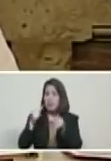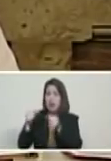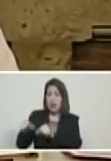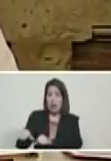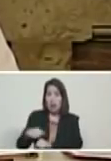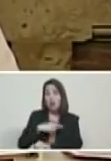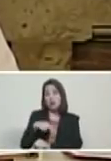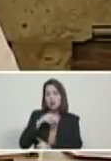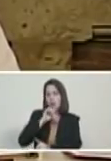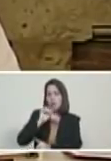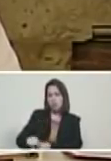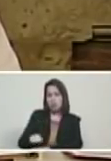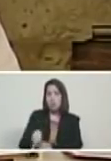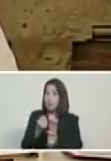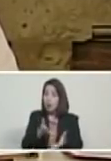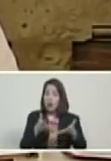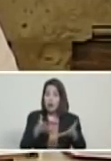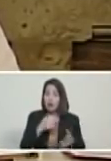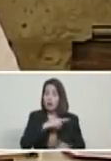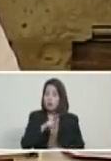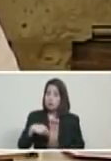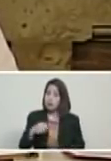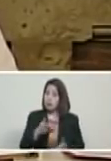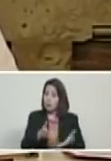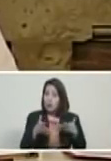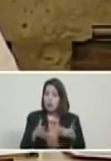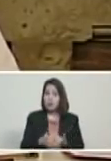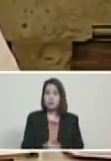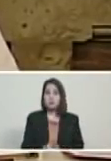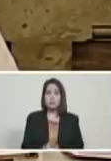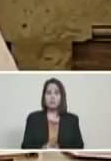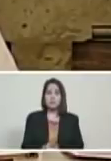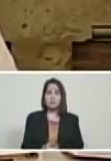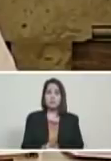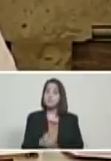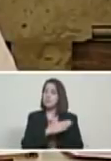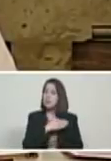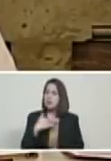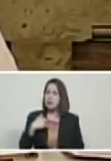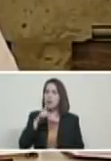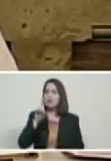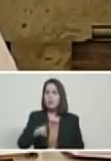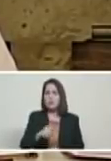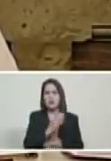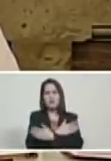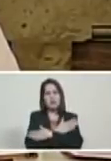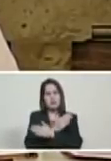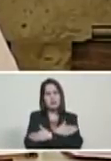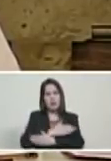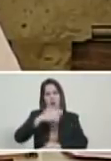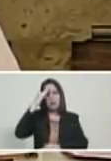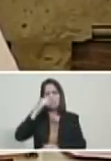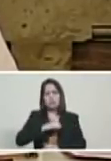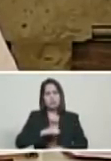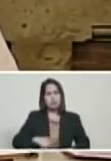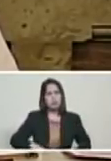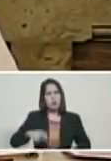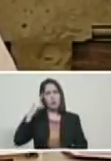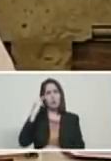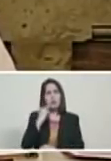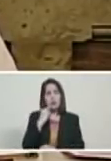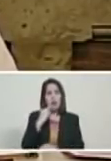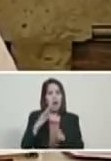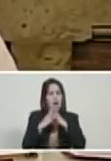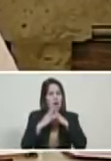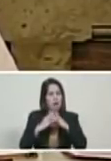ganar, la estamos ganando y la vamos a ganar. Quiero felicitar a la Fuerza Armada Nacional Bolivariana, al